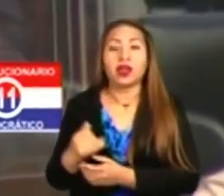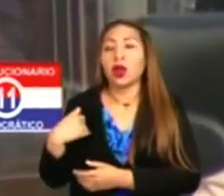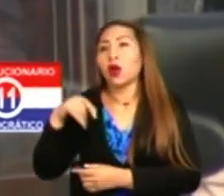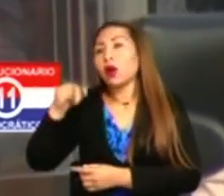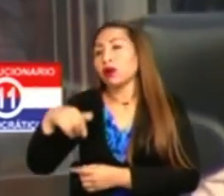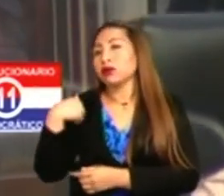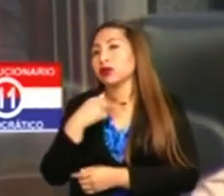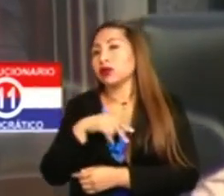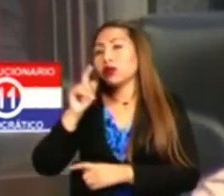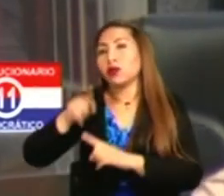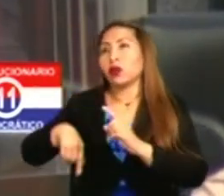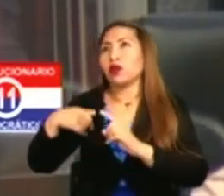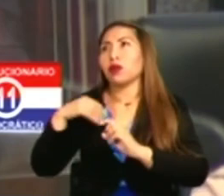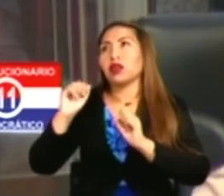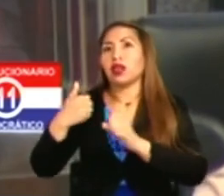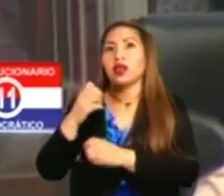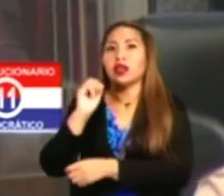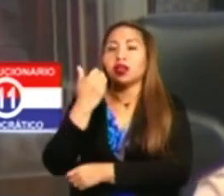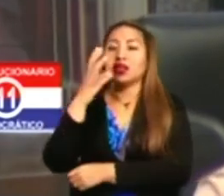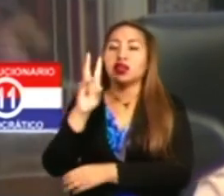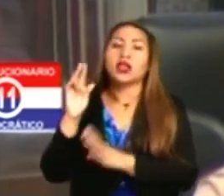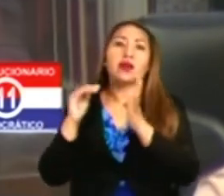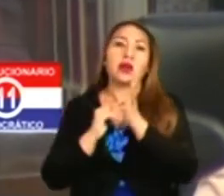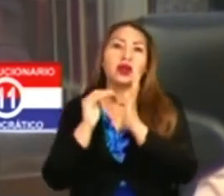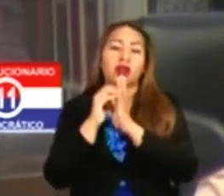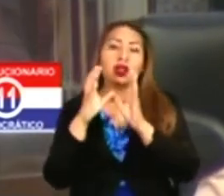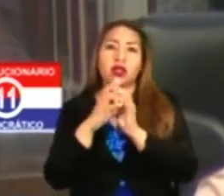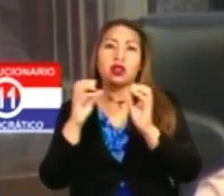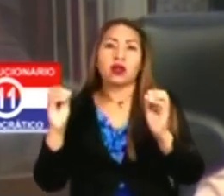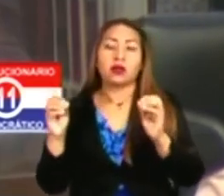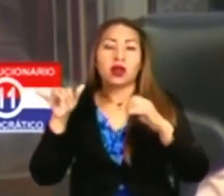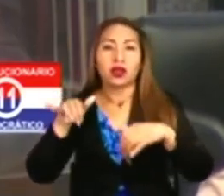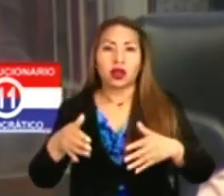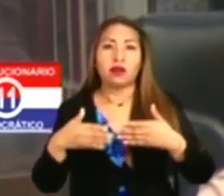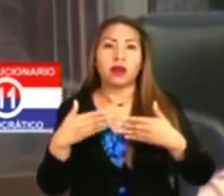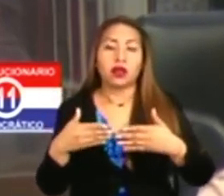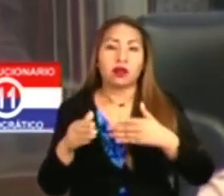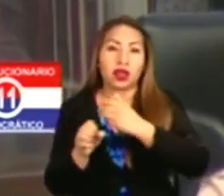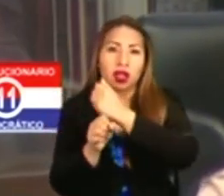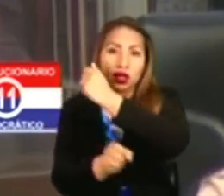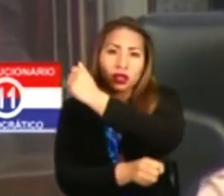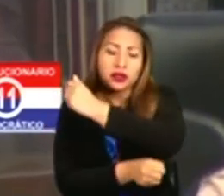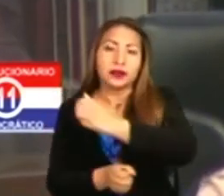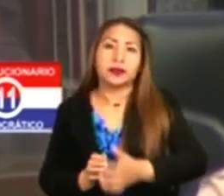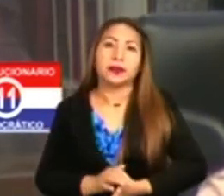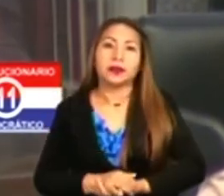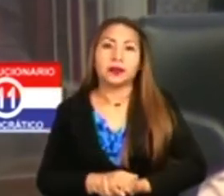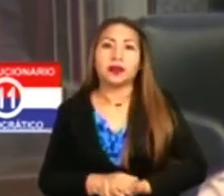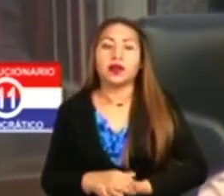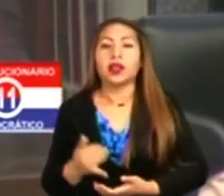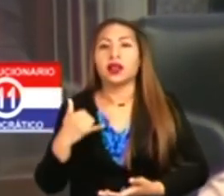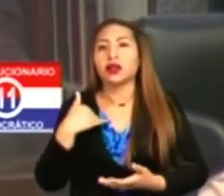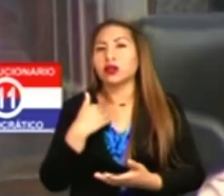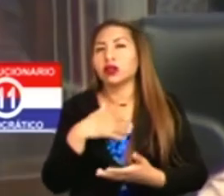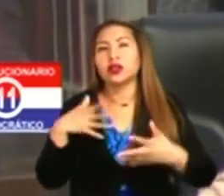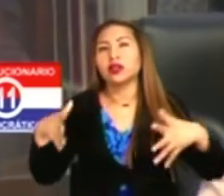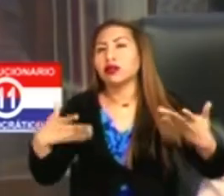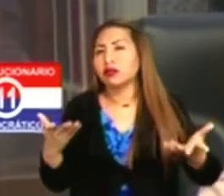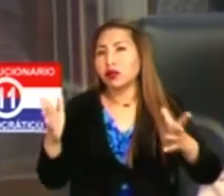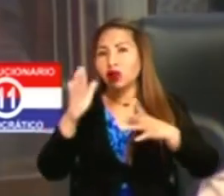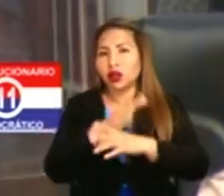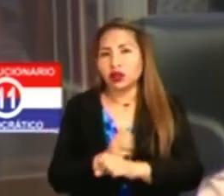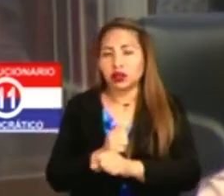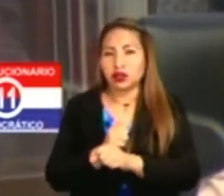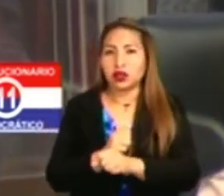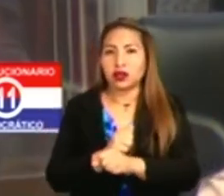17.000 millones de dólares que el canal de Panamá representa. ¿Qué vamos a hacer con las mineras? Ahí está Minera